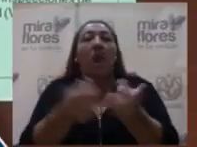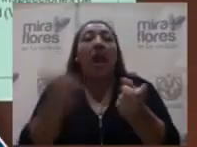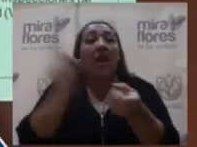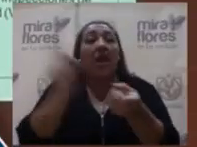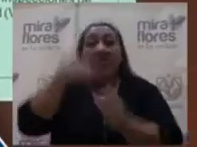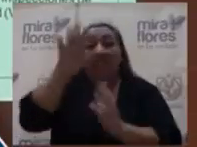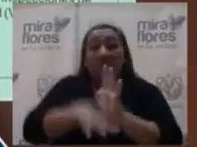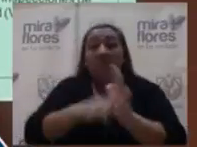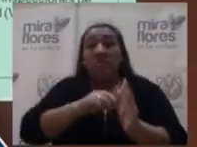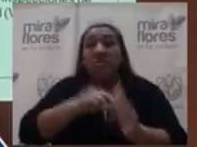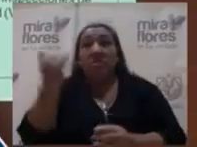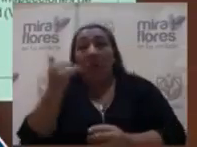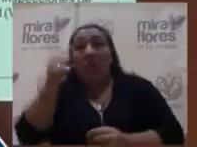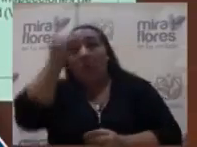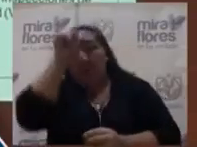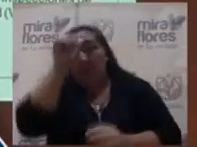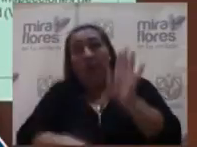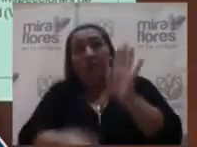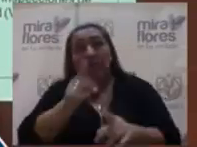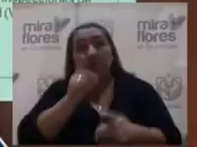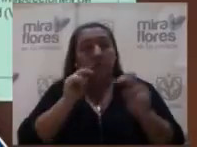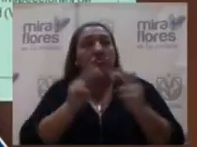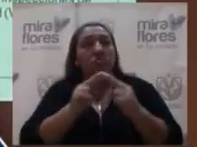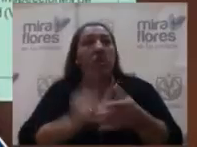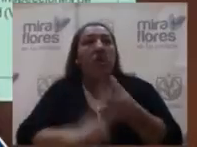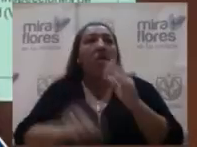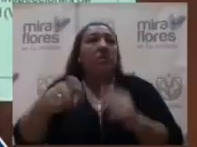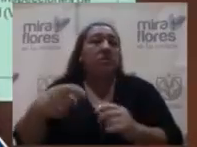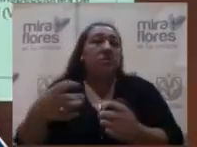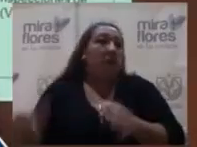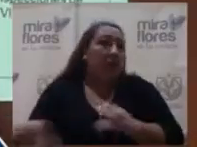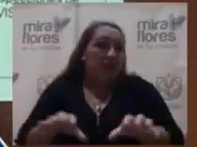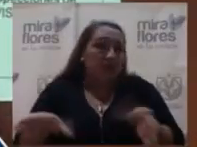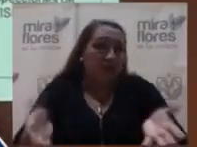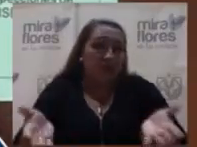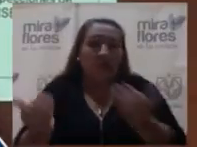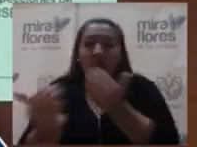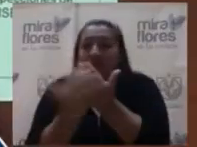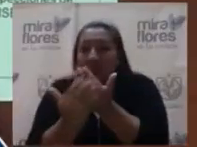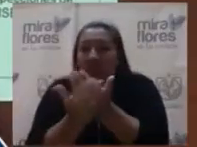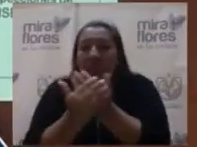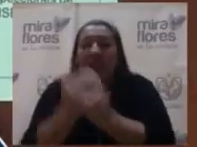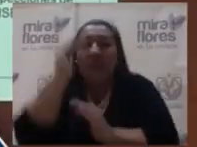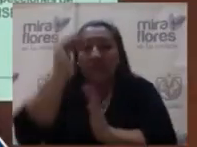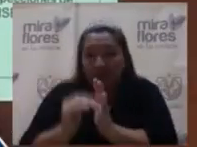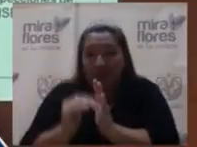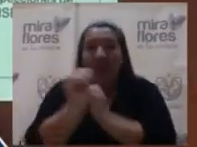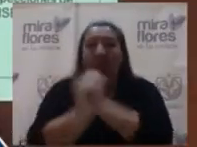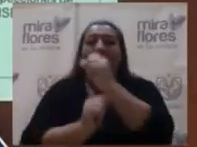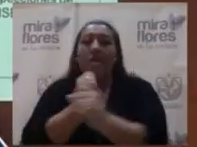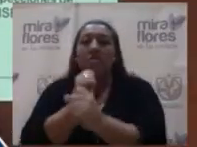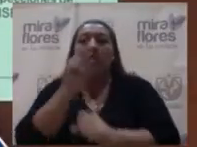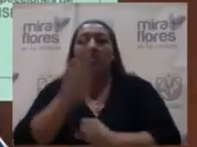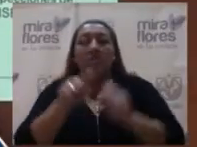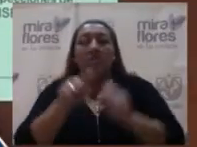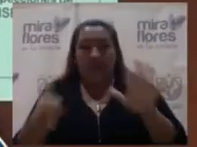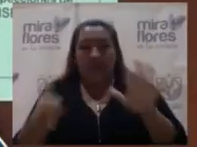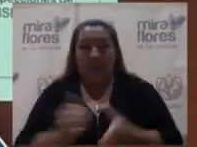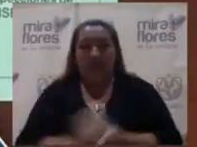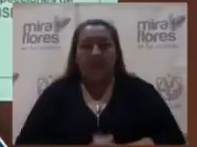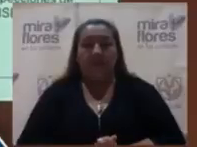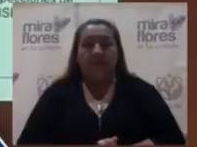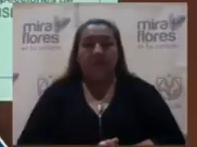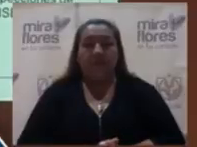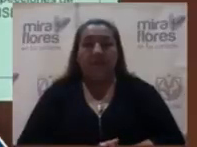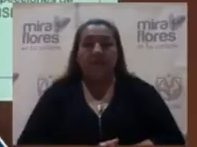semana, así como algunas inspecciones que se necesitaban hacer acercándose el fin de año del año 2016.